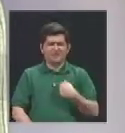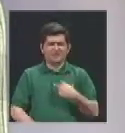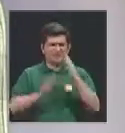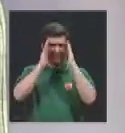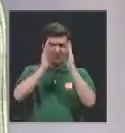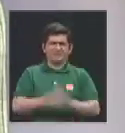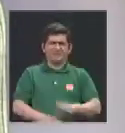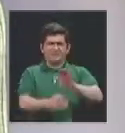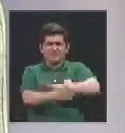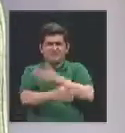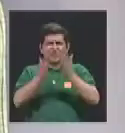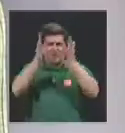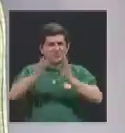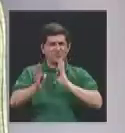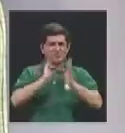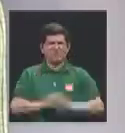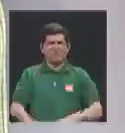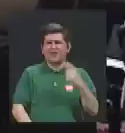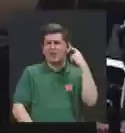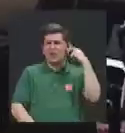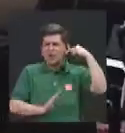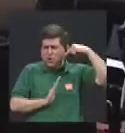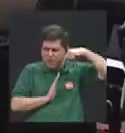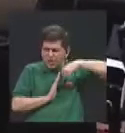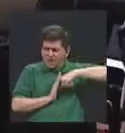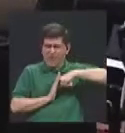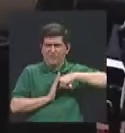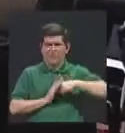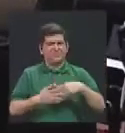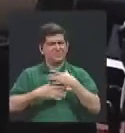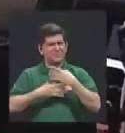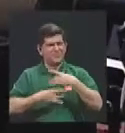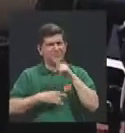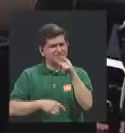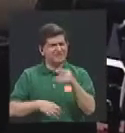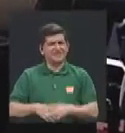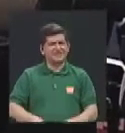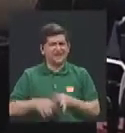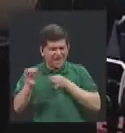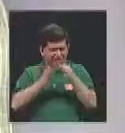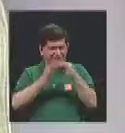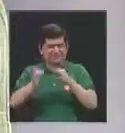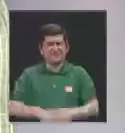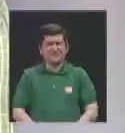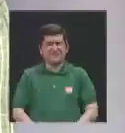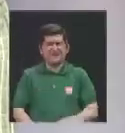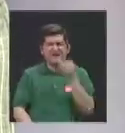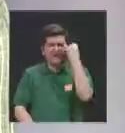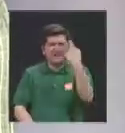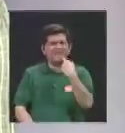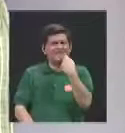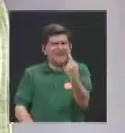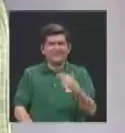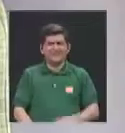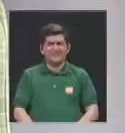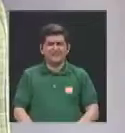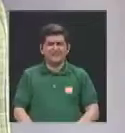Paco de Lucía no es lector. ¿De veras? Y usted lo ve y es virtuoso en la guitarra. El mismo P.B.